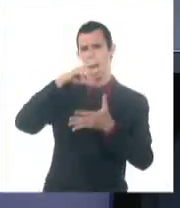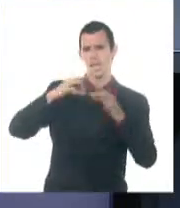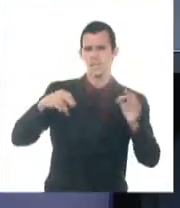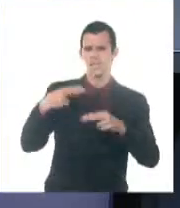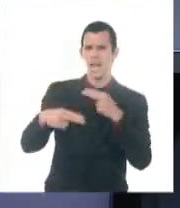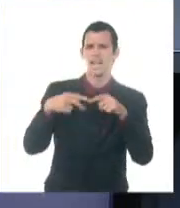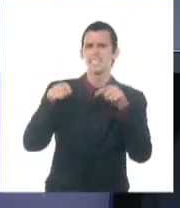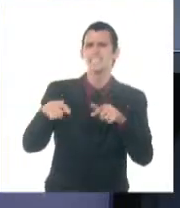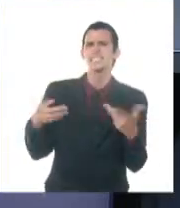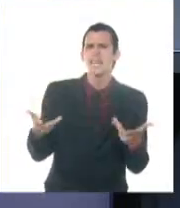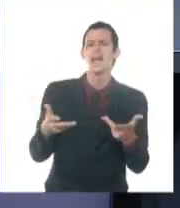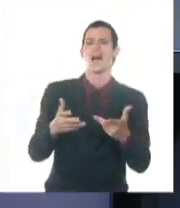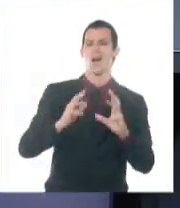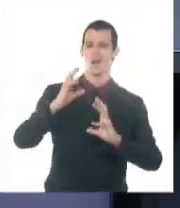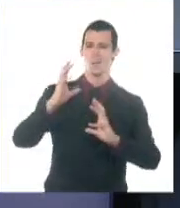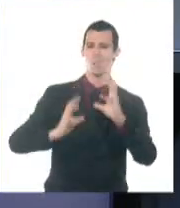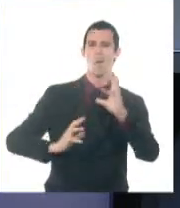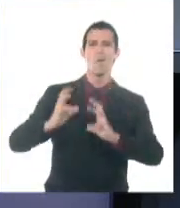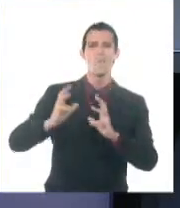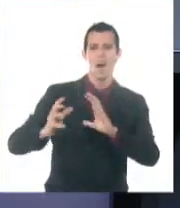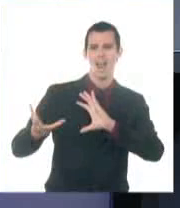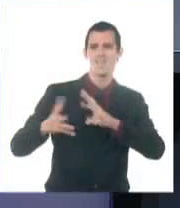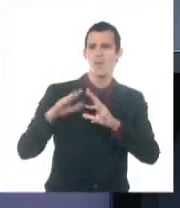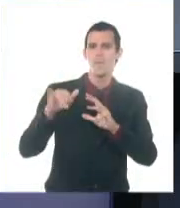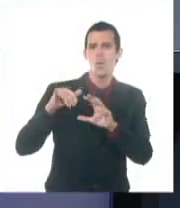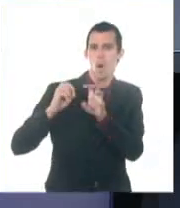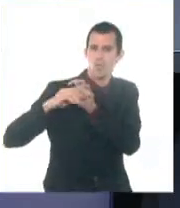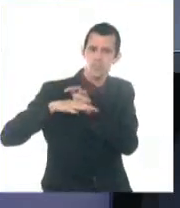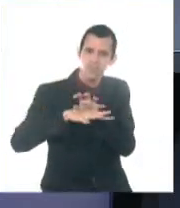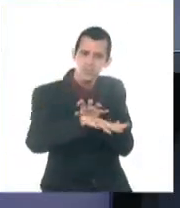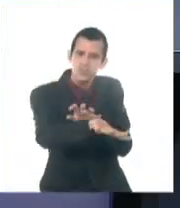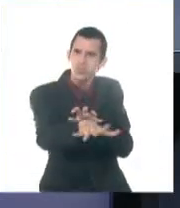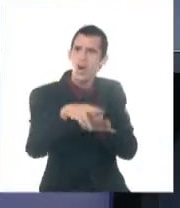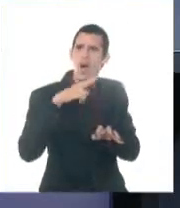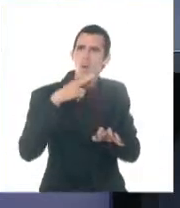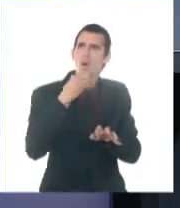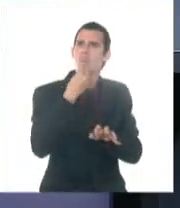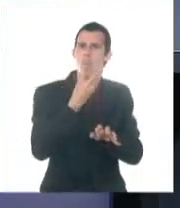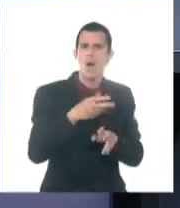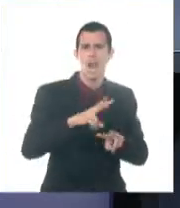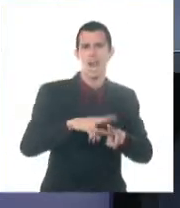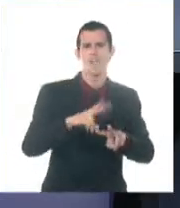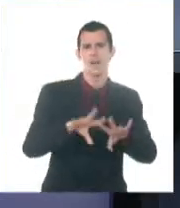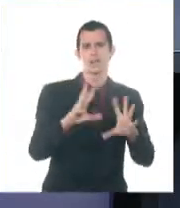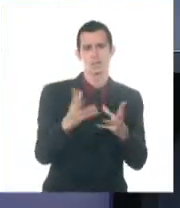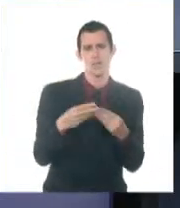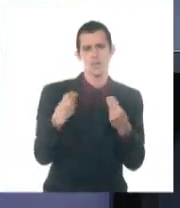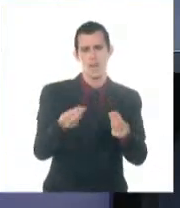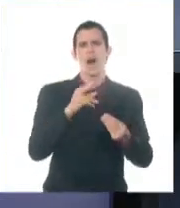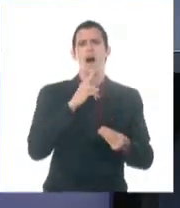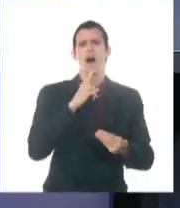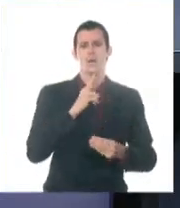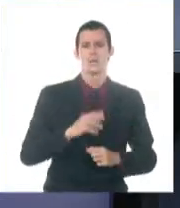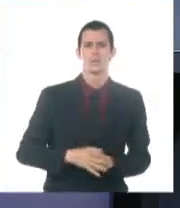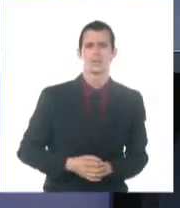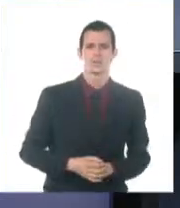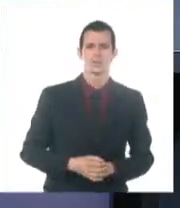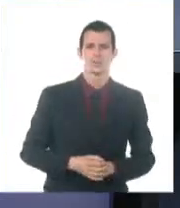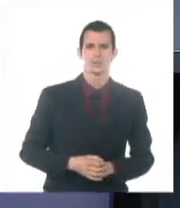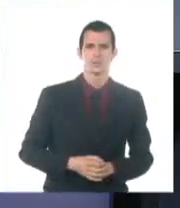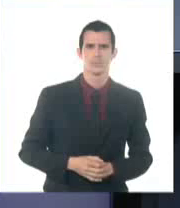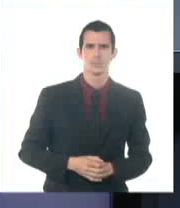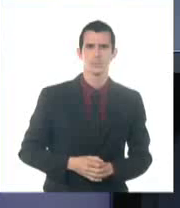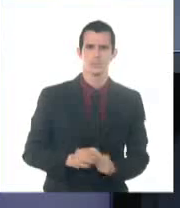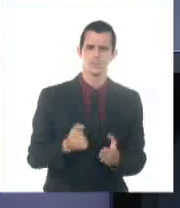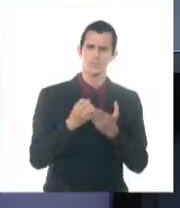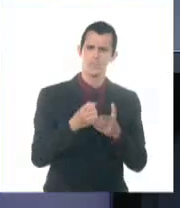restablecer capacidades dañadas en fuentes que tributan a municipios del oeste de La Habana. Industrias de las Fuerzas Armadas Revolucionarias,